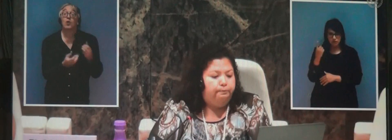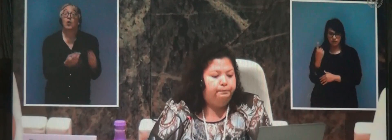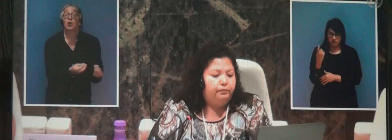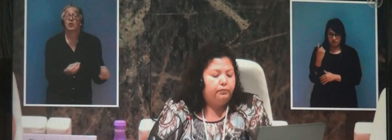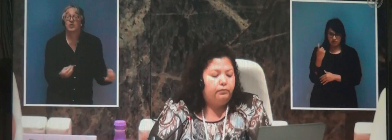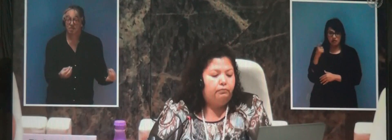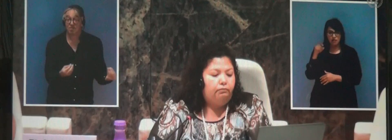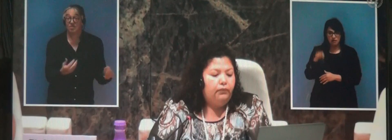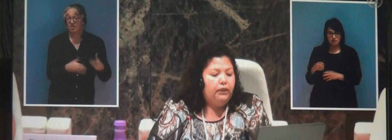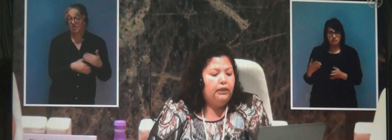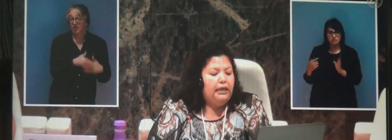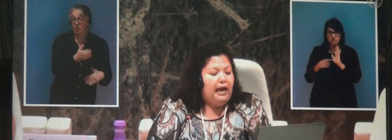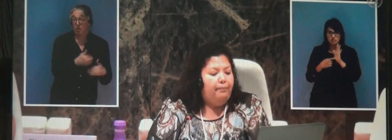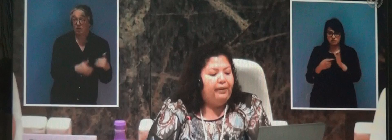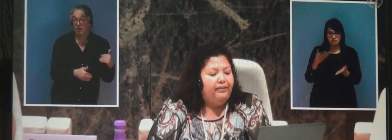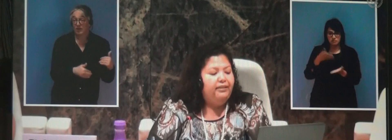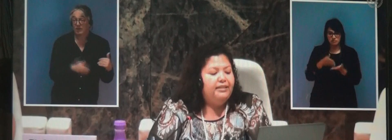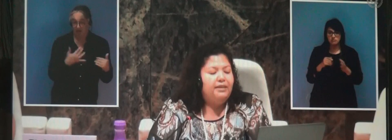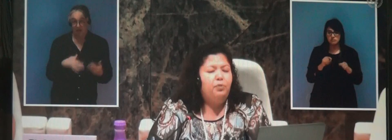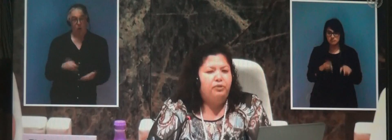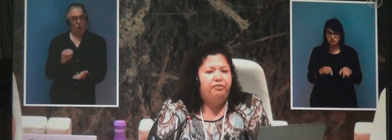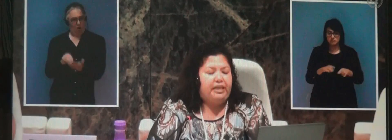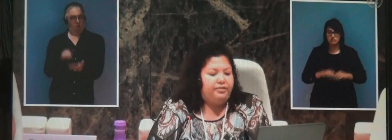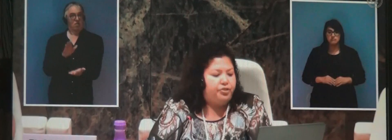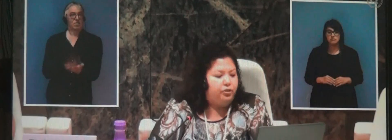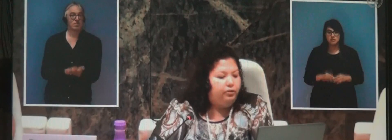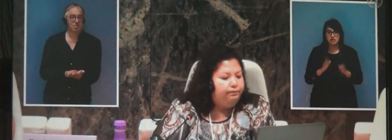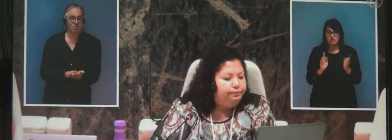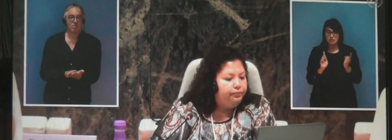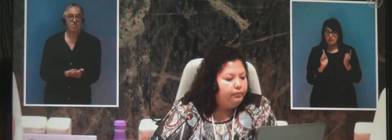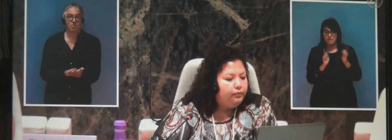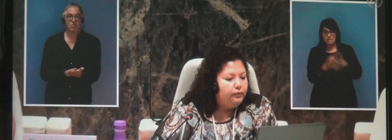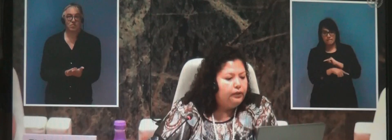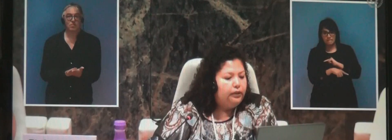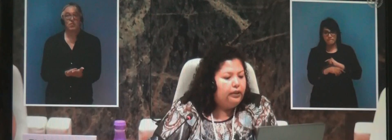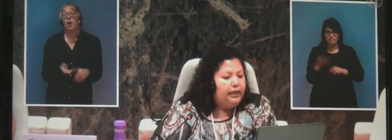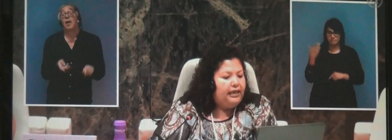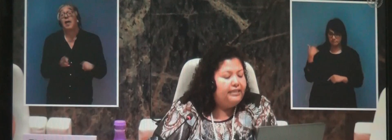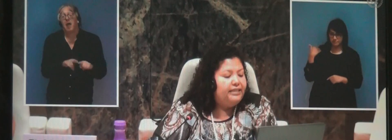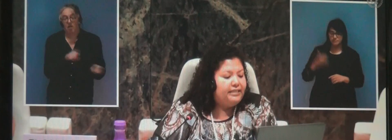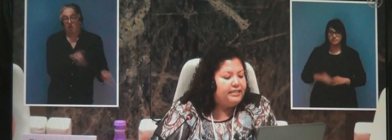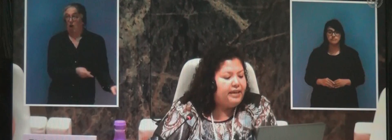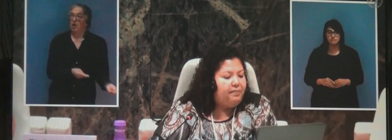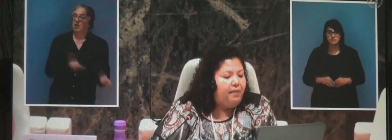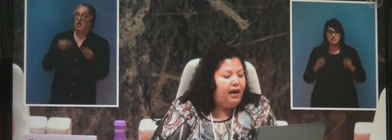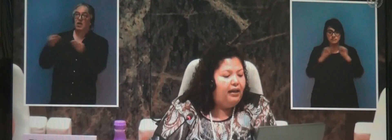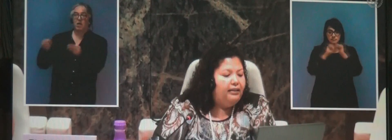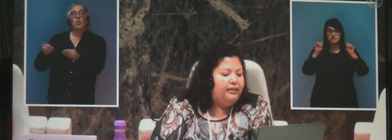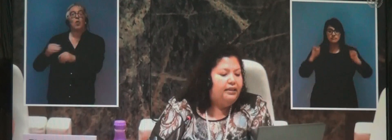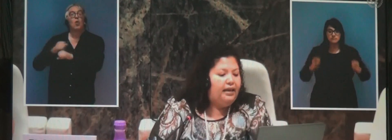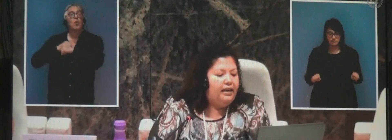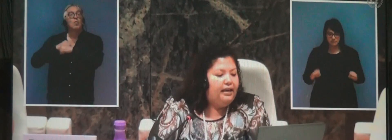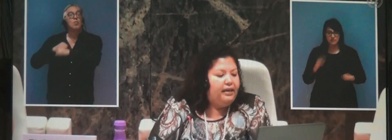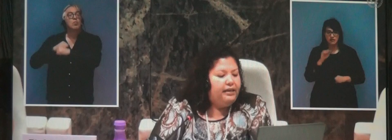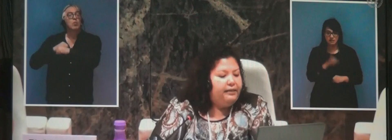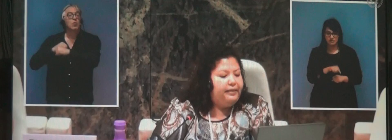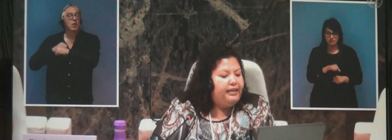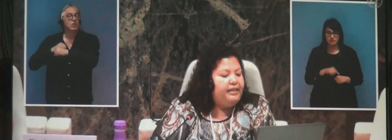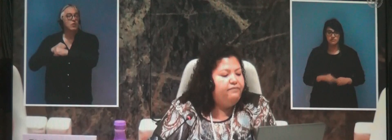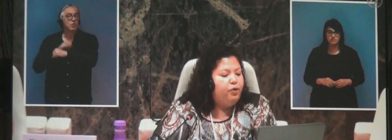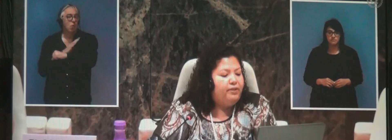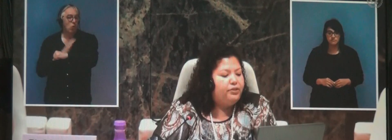protección. A partir de esta modificación, este sistema